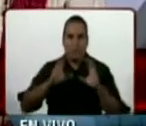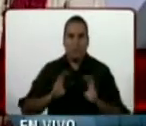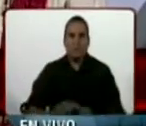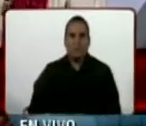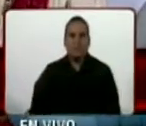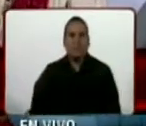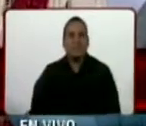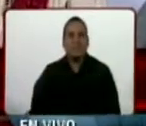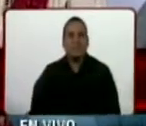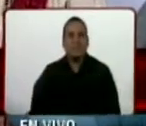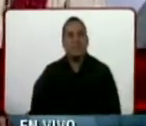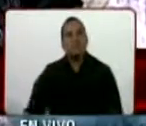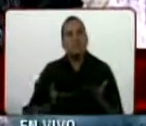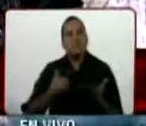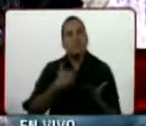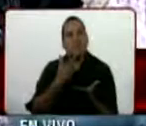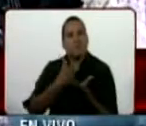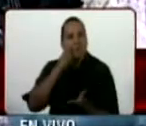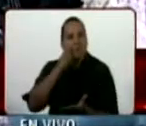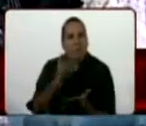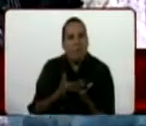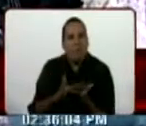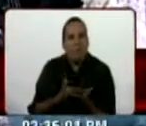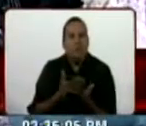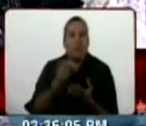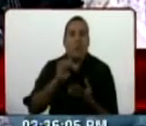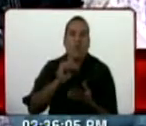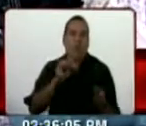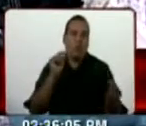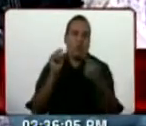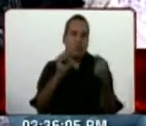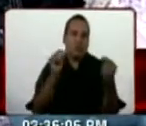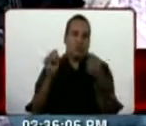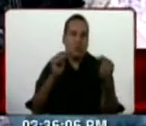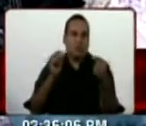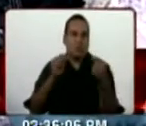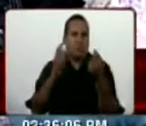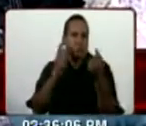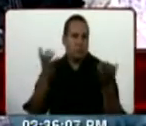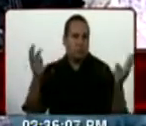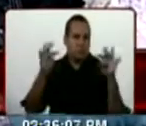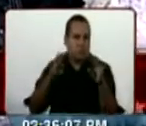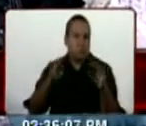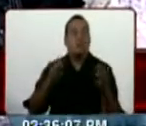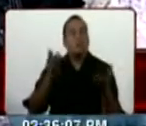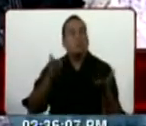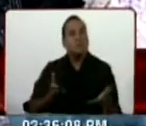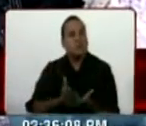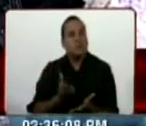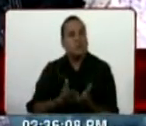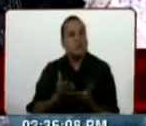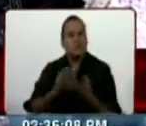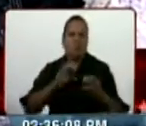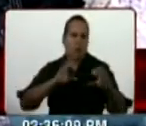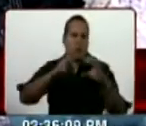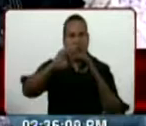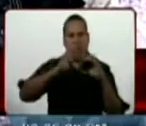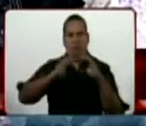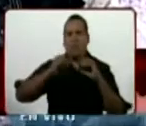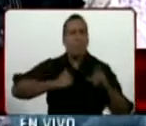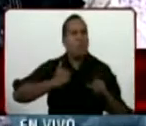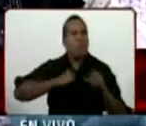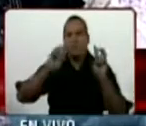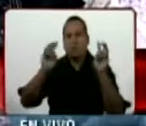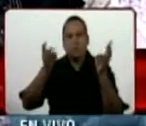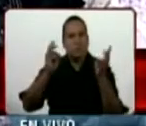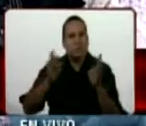O de manera presencial o un debate público de temas. Siempre estamos abiertos a conversar todos los temas,